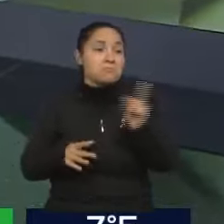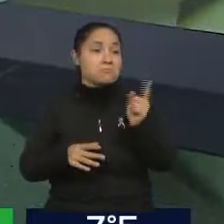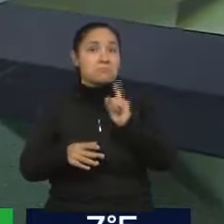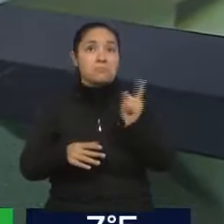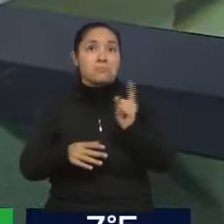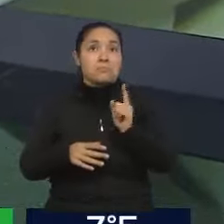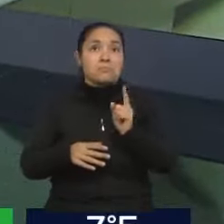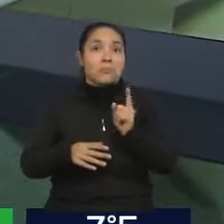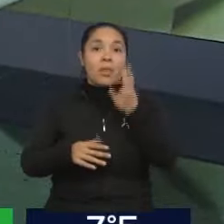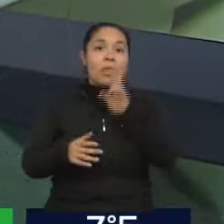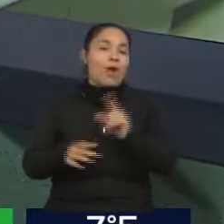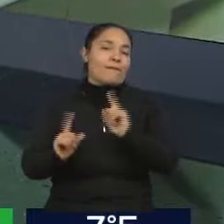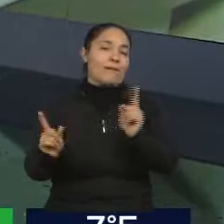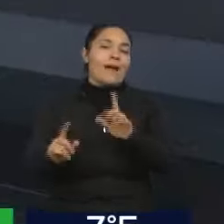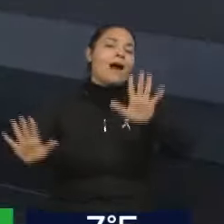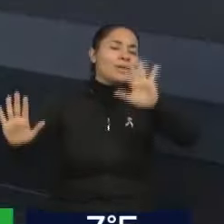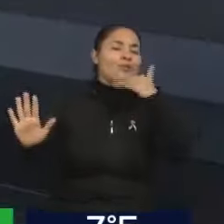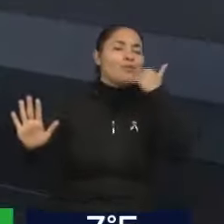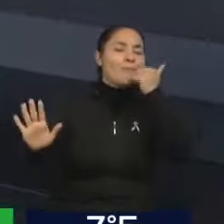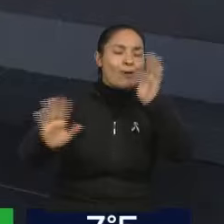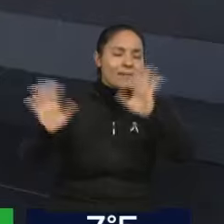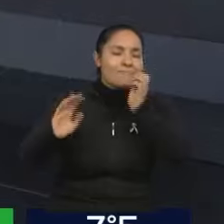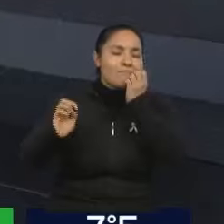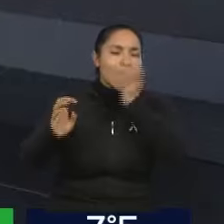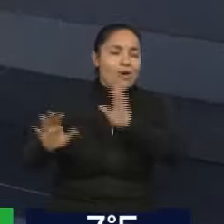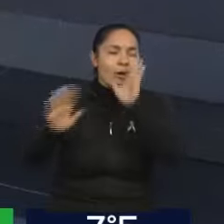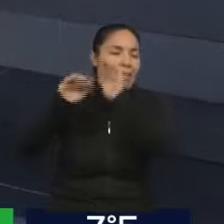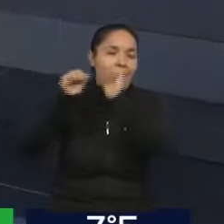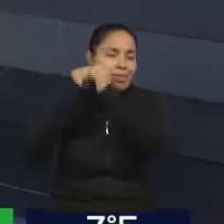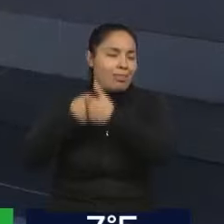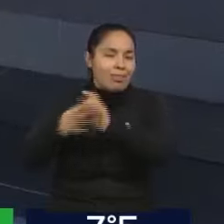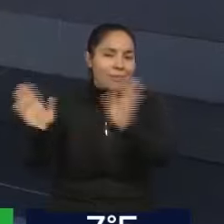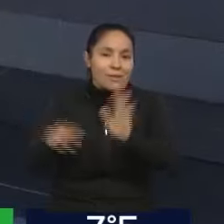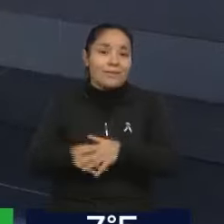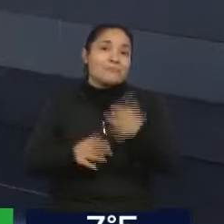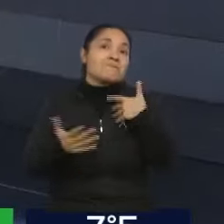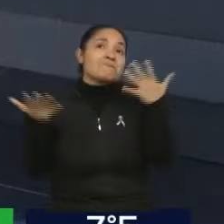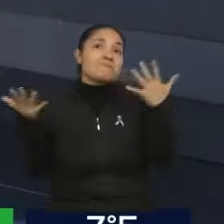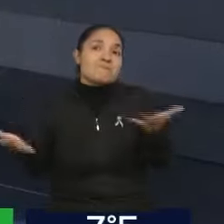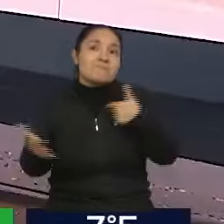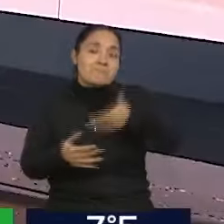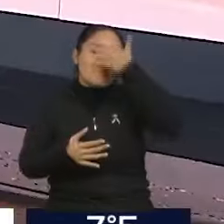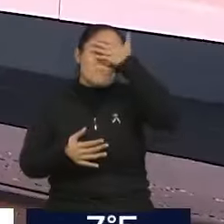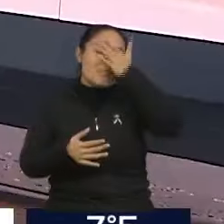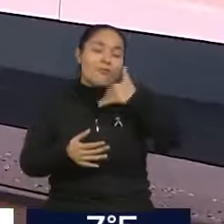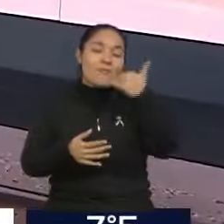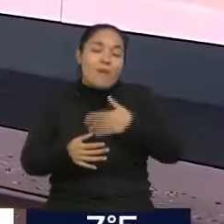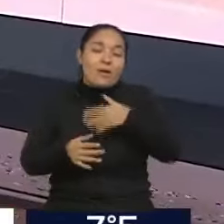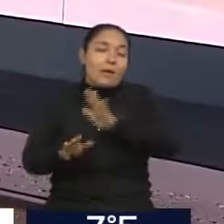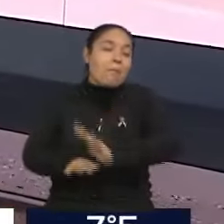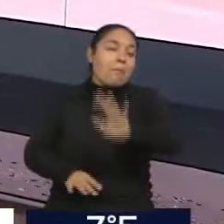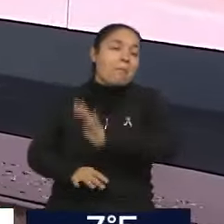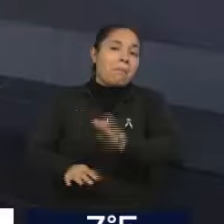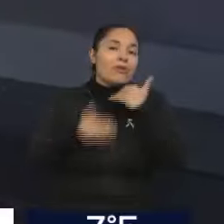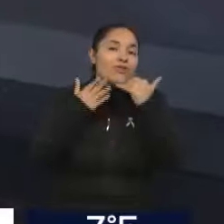No vi. Bueno, para que menos averigua Dios, perdona. Tengo un problema, la tengo por débito, entonces trato de ojos que no ven. Corazón que no siente,